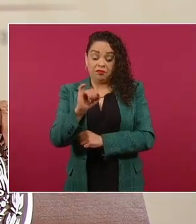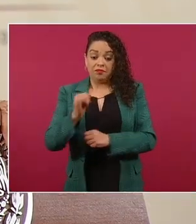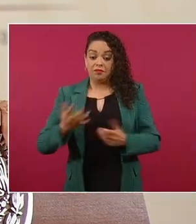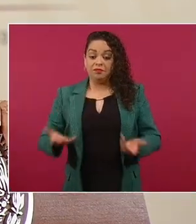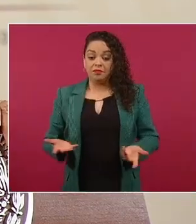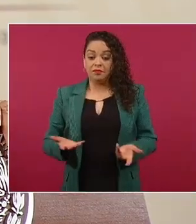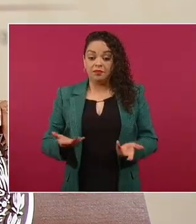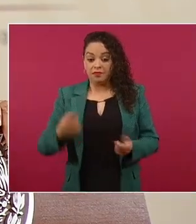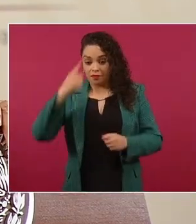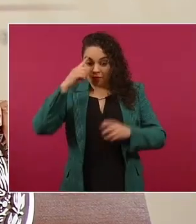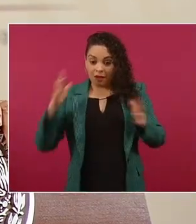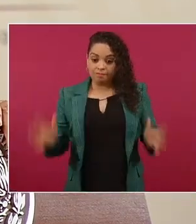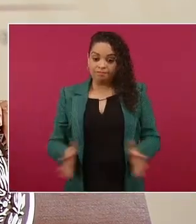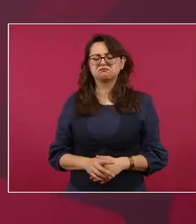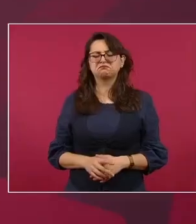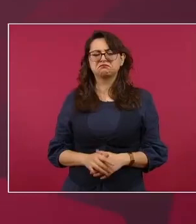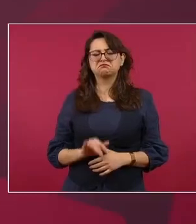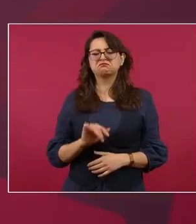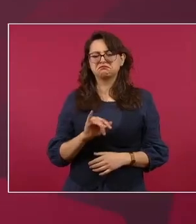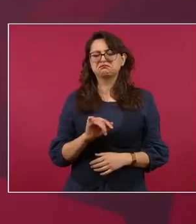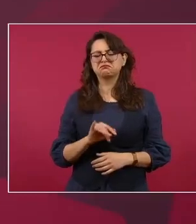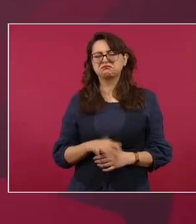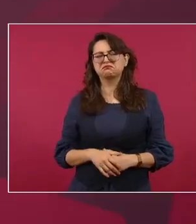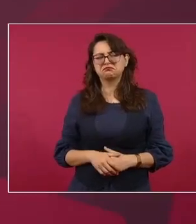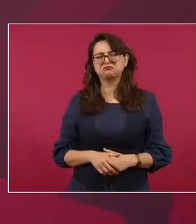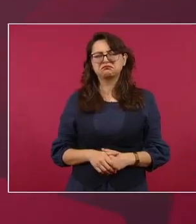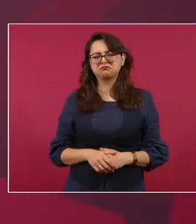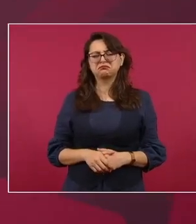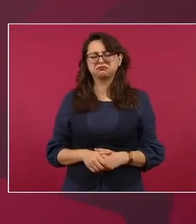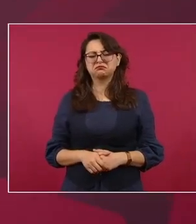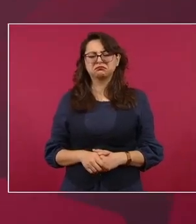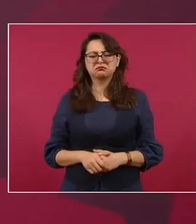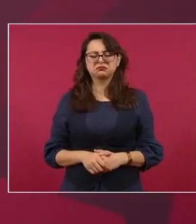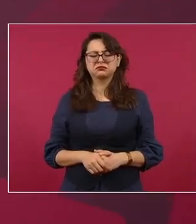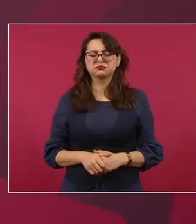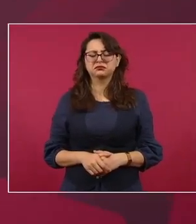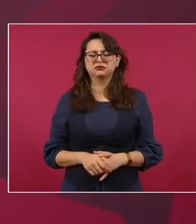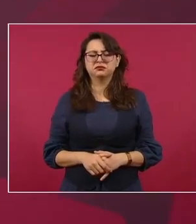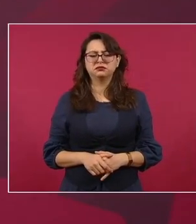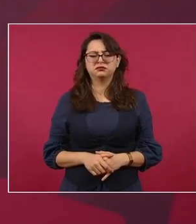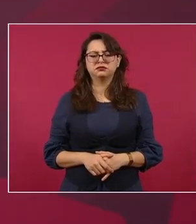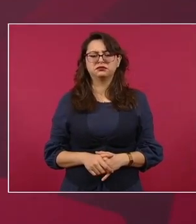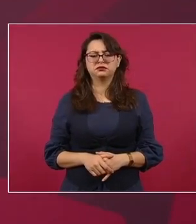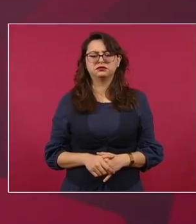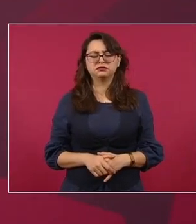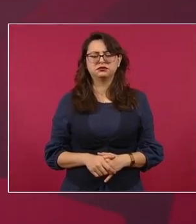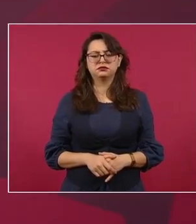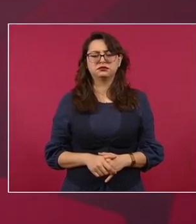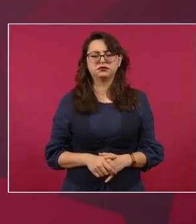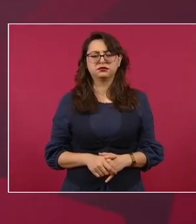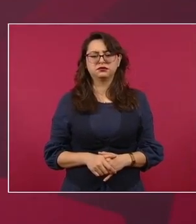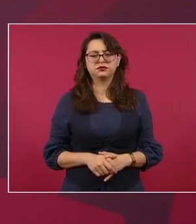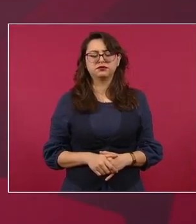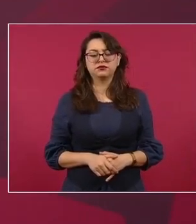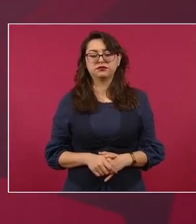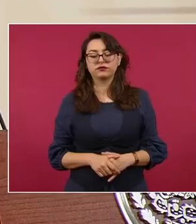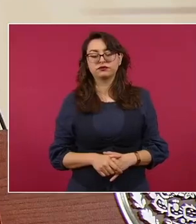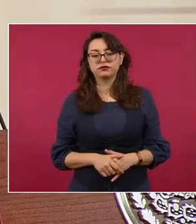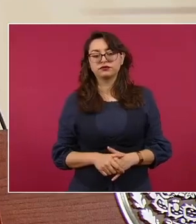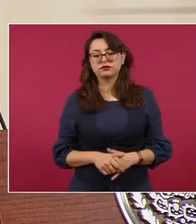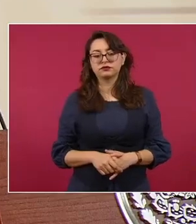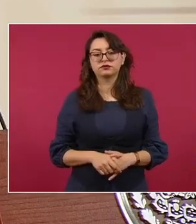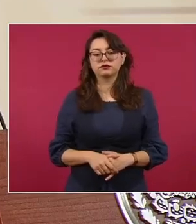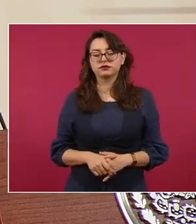hacia adelante. Y estamos pensando incluso ya empezar a hacer